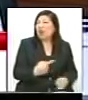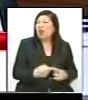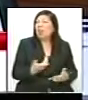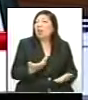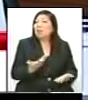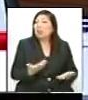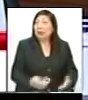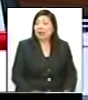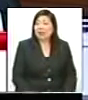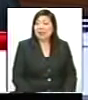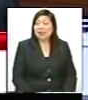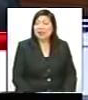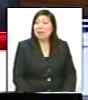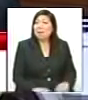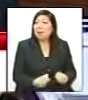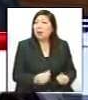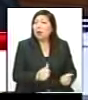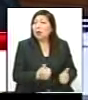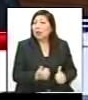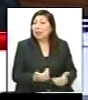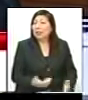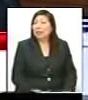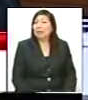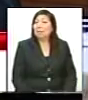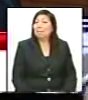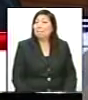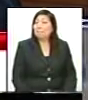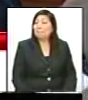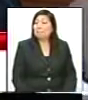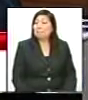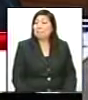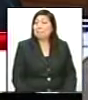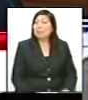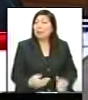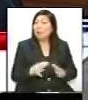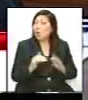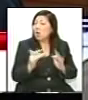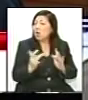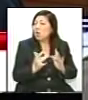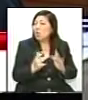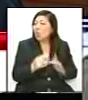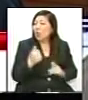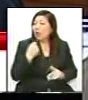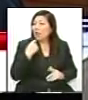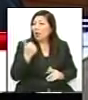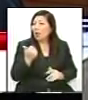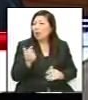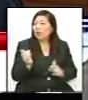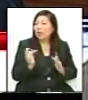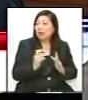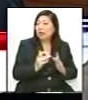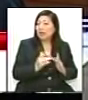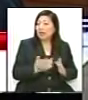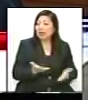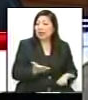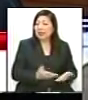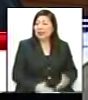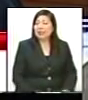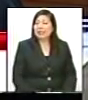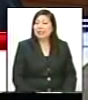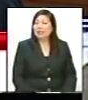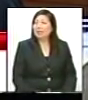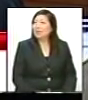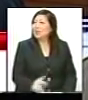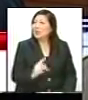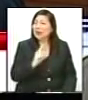juez, no? ¿Por qué en unos casos, para un caso idéntico dice A y para otro idéntico dice B? No